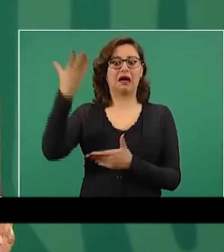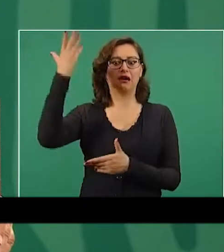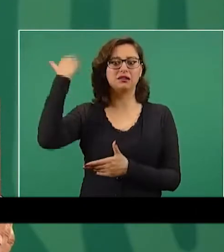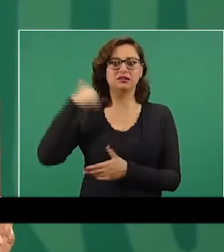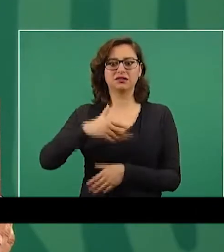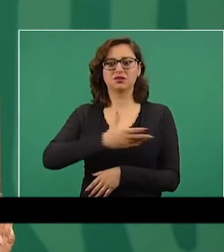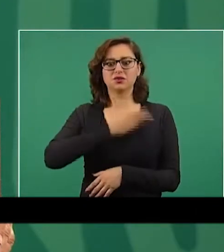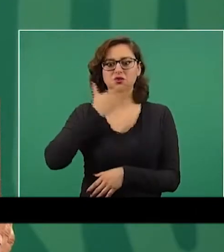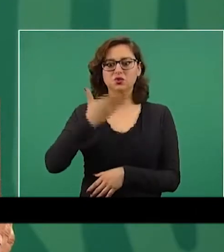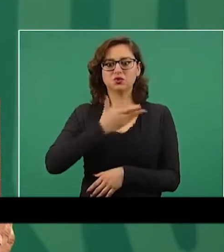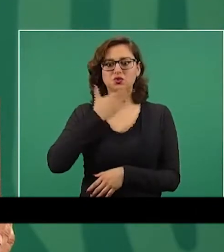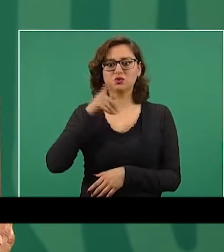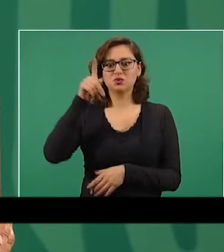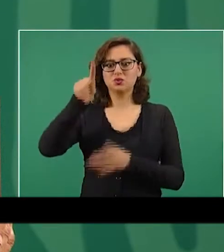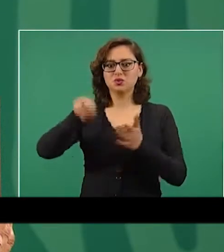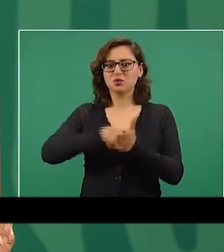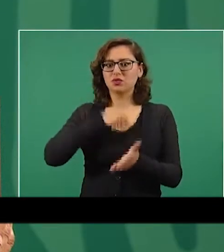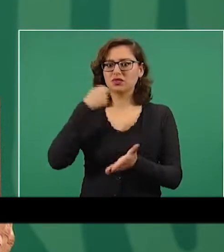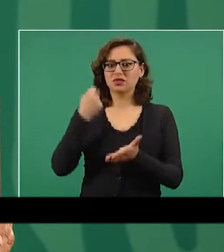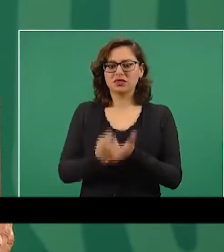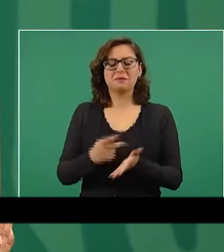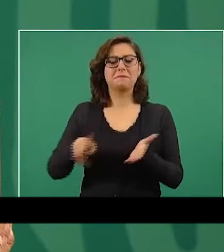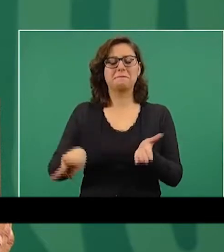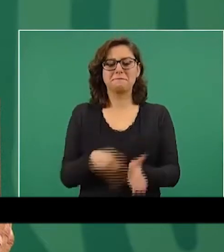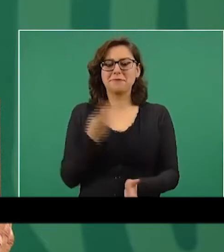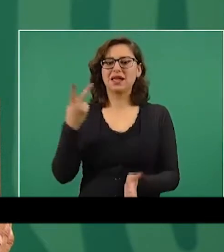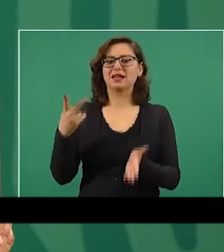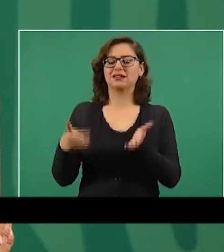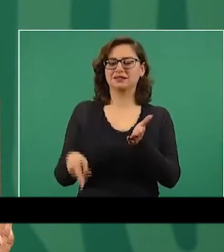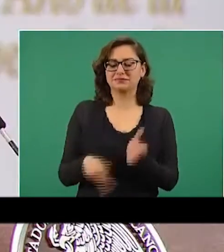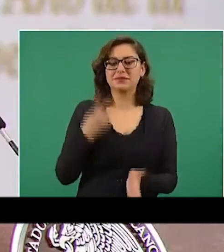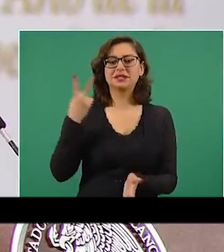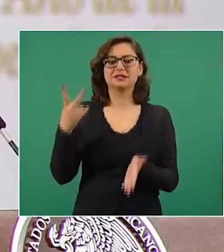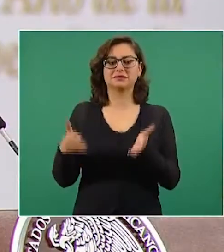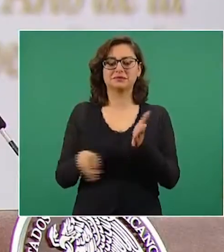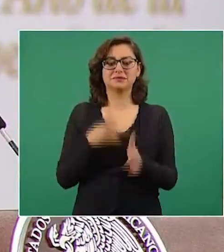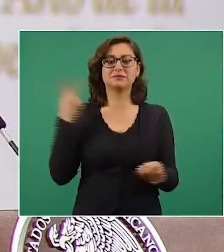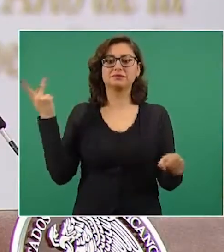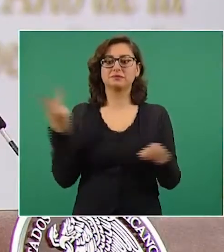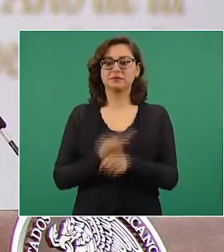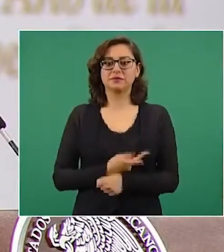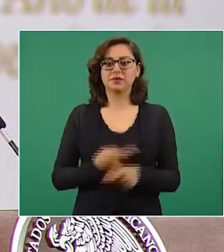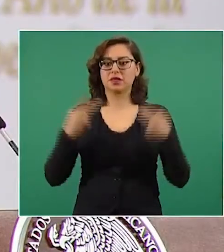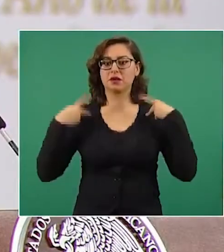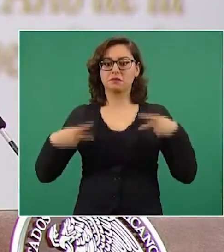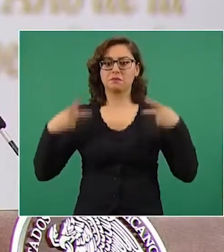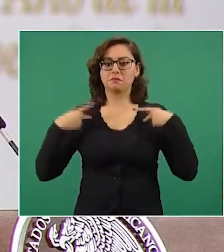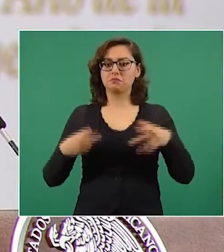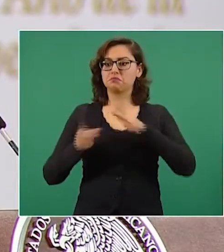en Tamaulipas, de la desaparición,